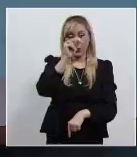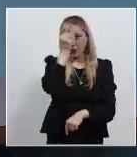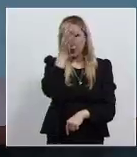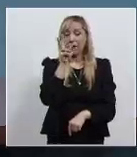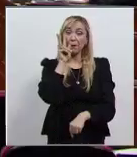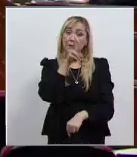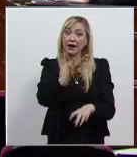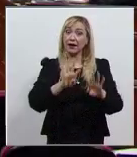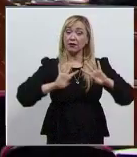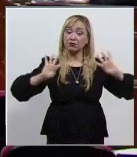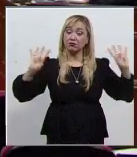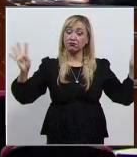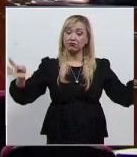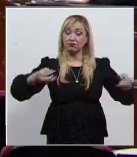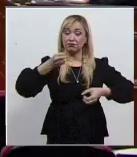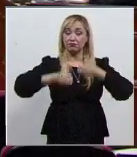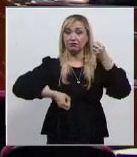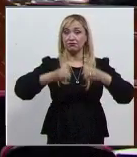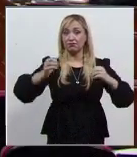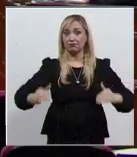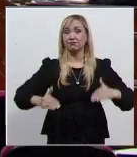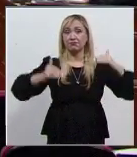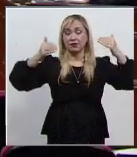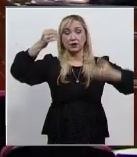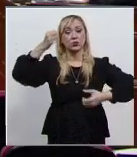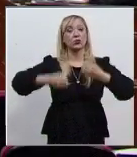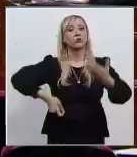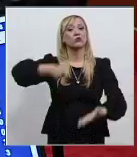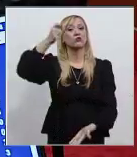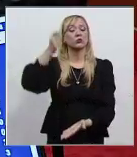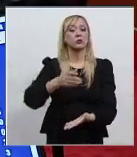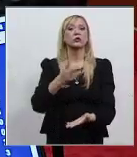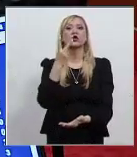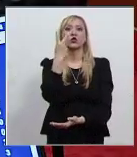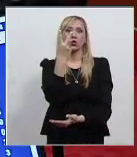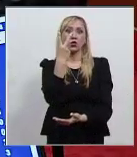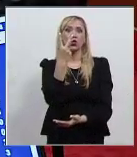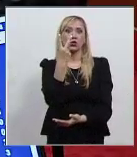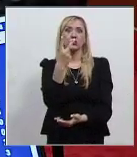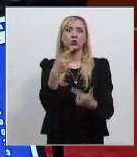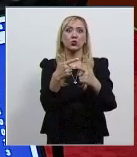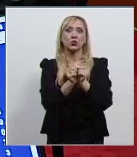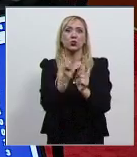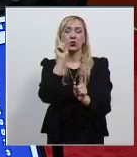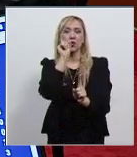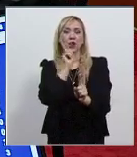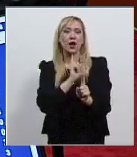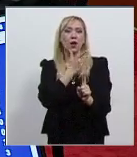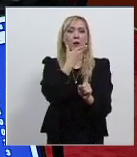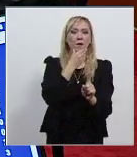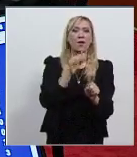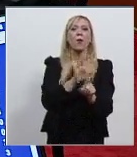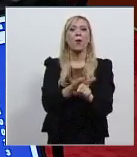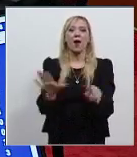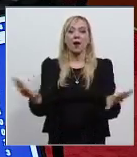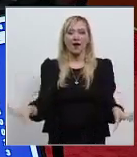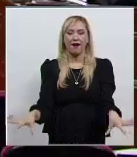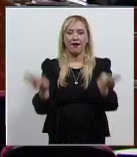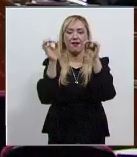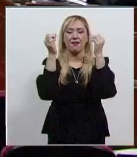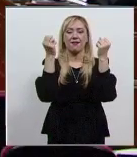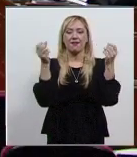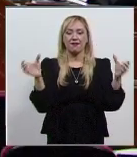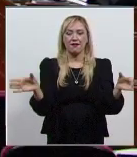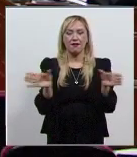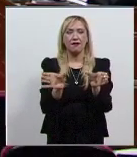del Pleno. En esta ocasión tienen previsto definir las dos ternas, una de mujeres y una de hombres, que enviará al Senado para